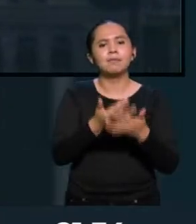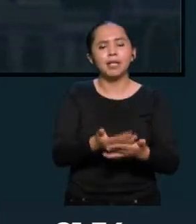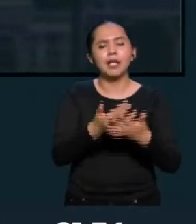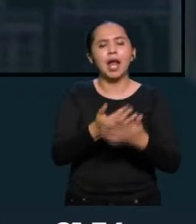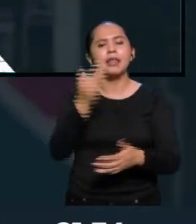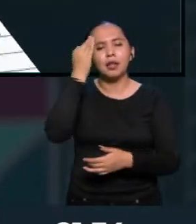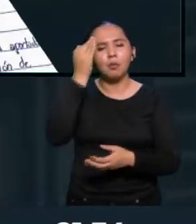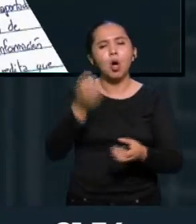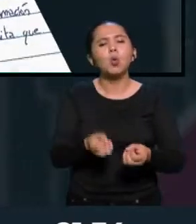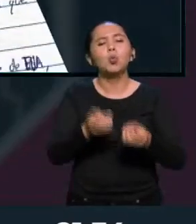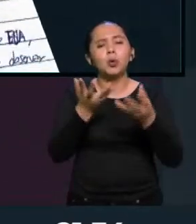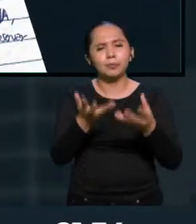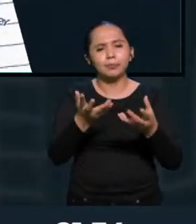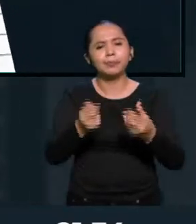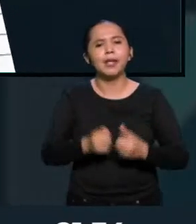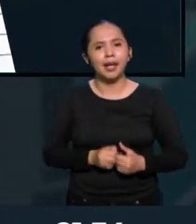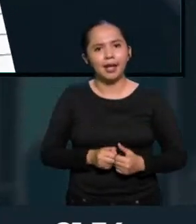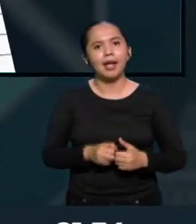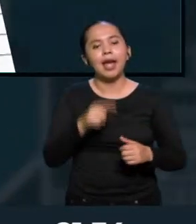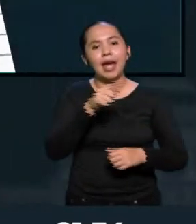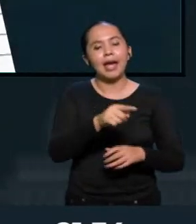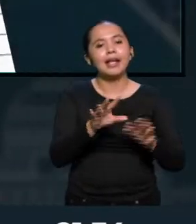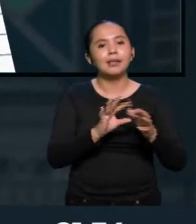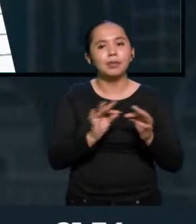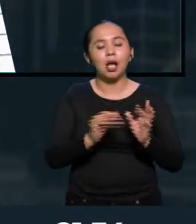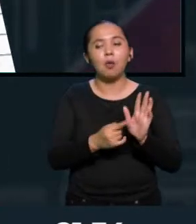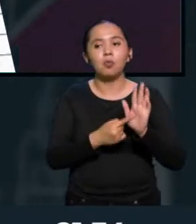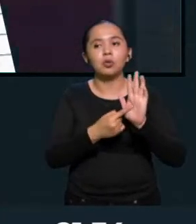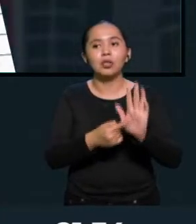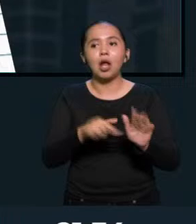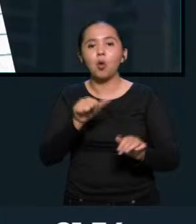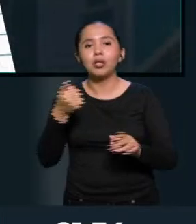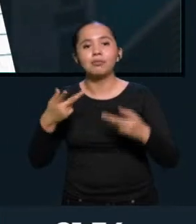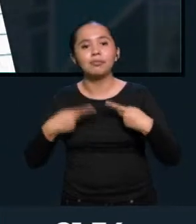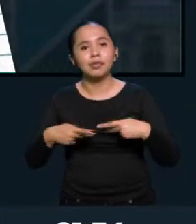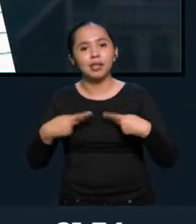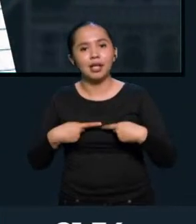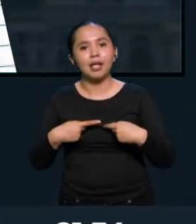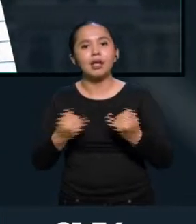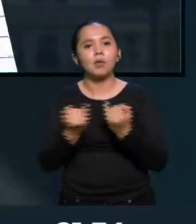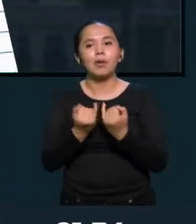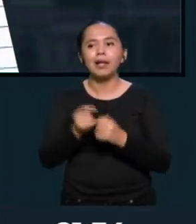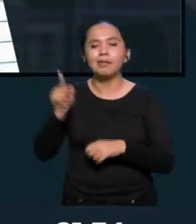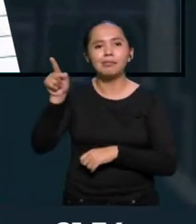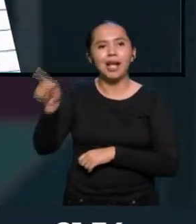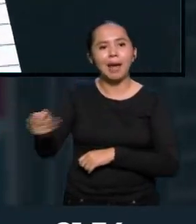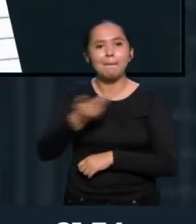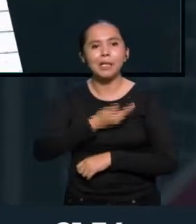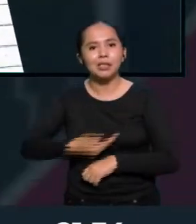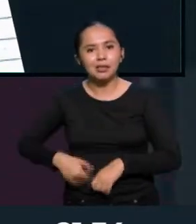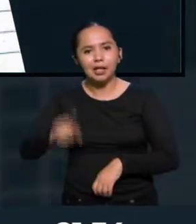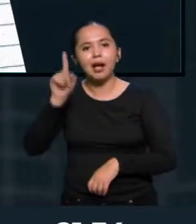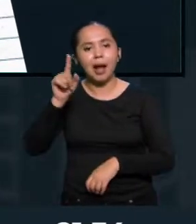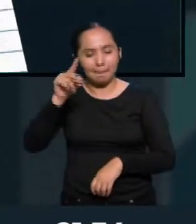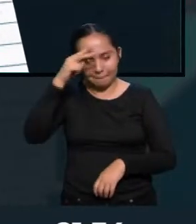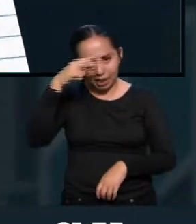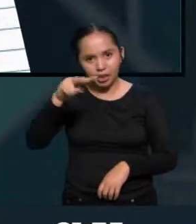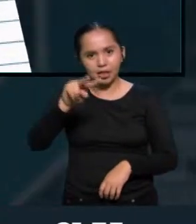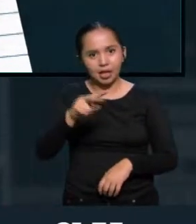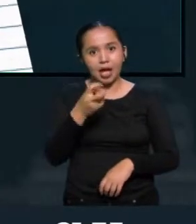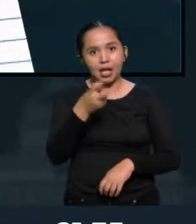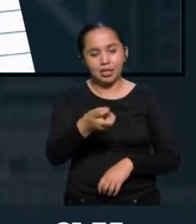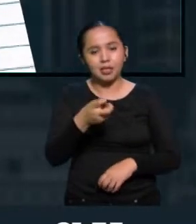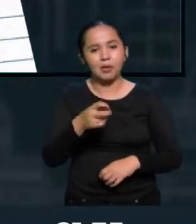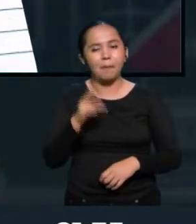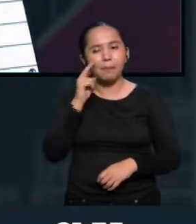sentencia, hacen señalamientos a otros personajes y señala al presidente de México. Hay que recordar que ese señalamiento ya lo